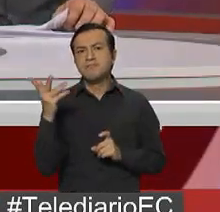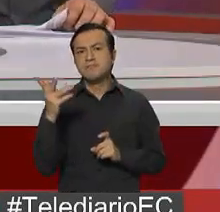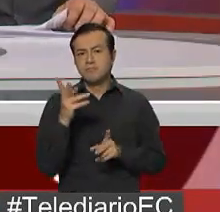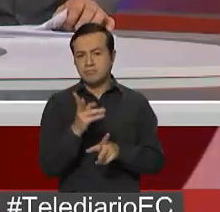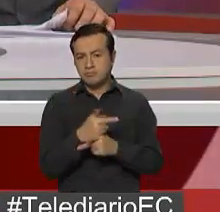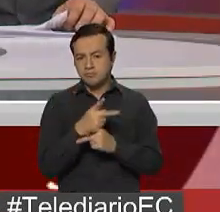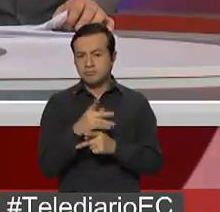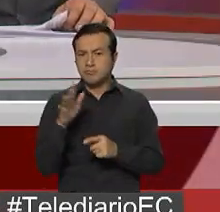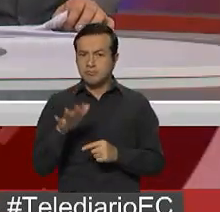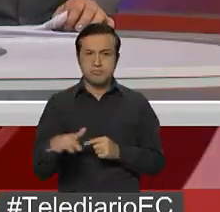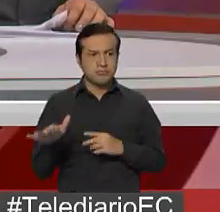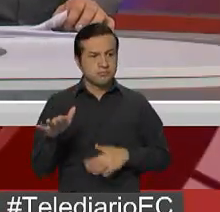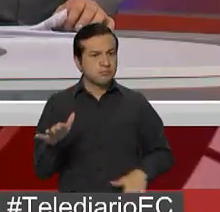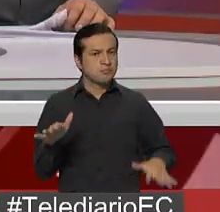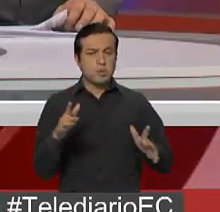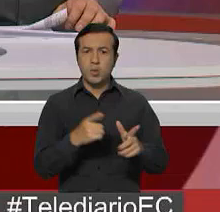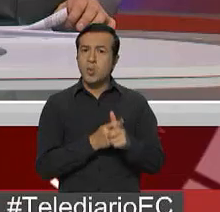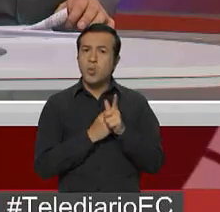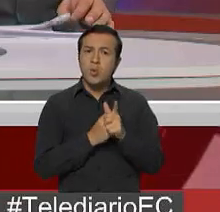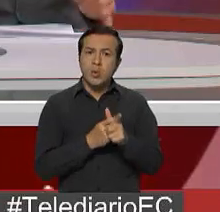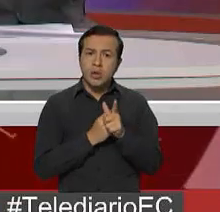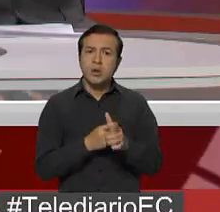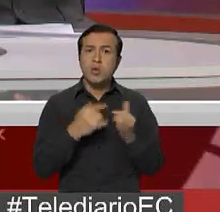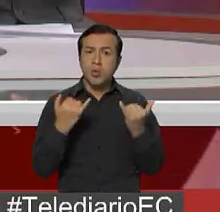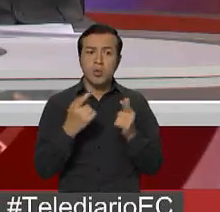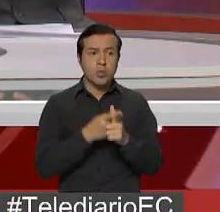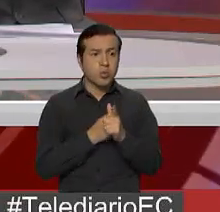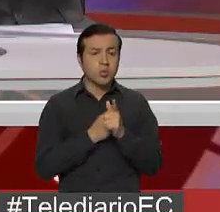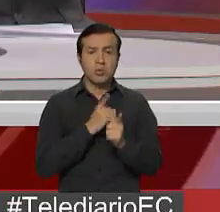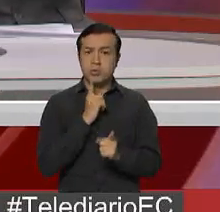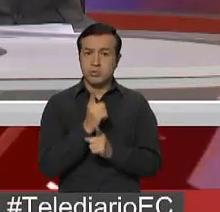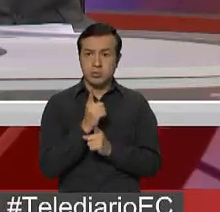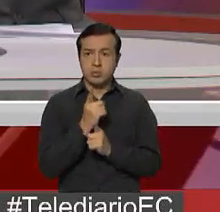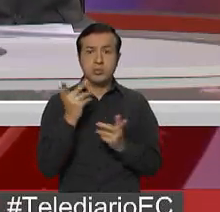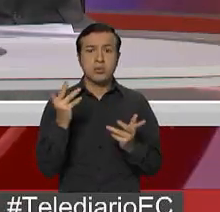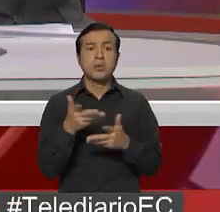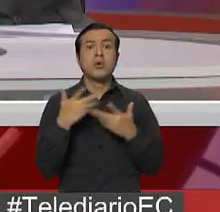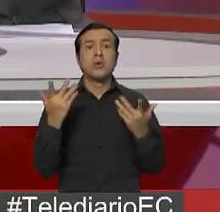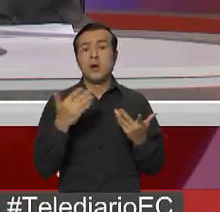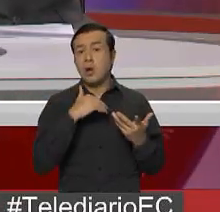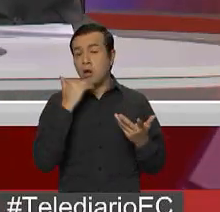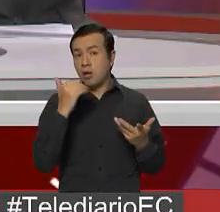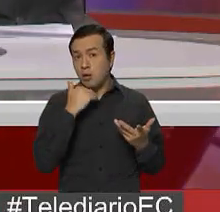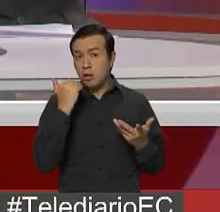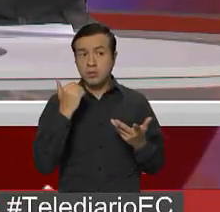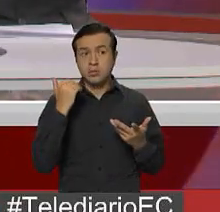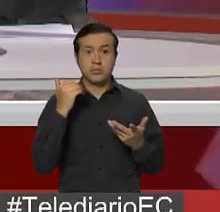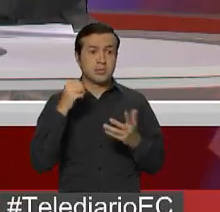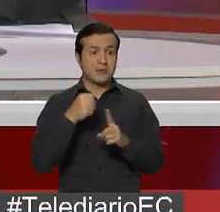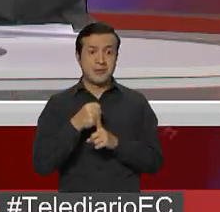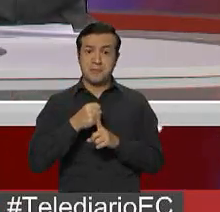productivo de manera urgente en este momento para tratar de recuperar o al menos de enfrentar el impacto de haber paralizado